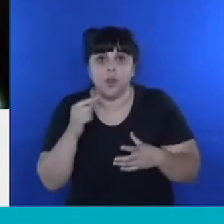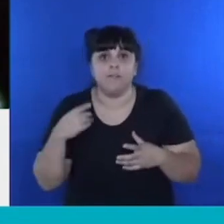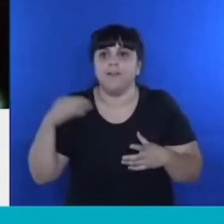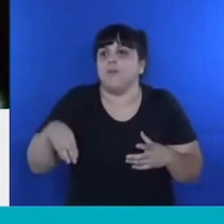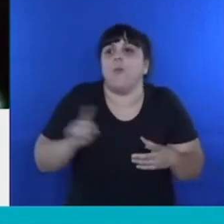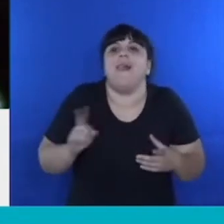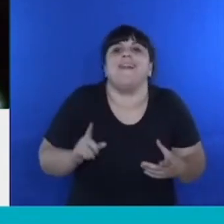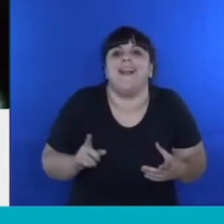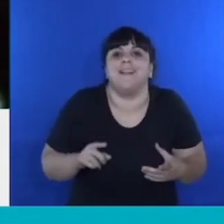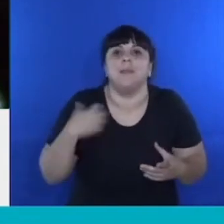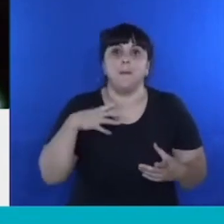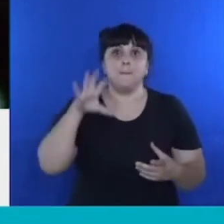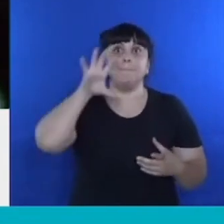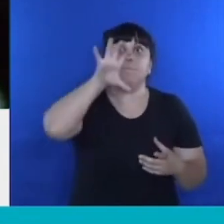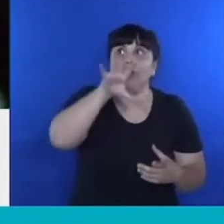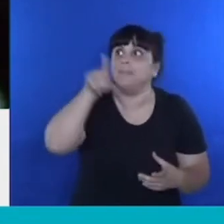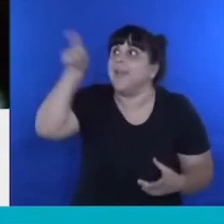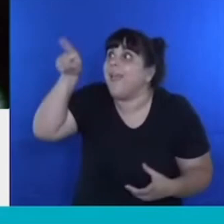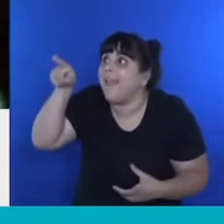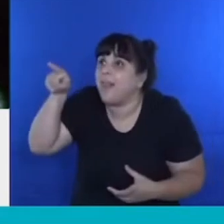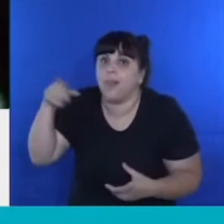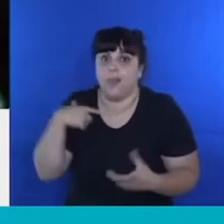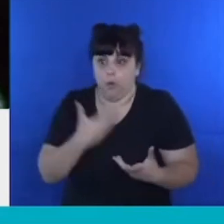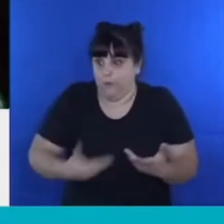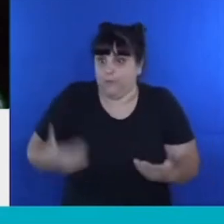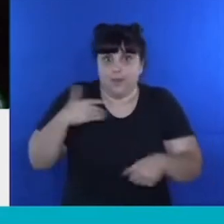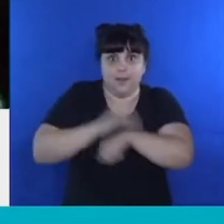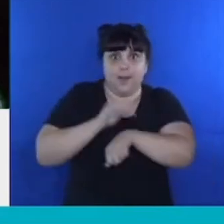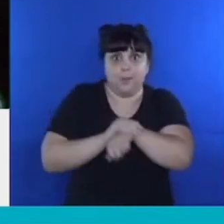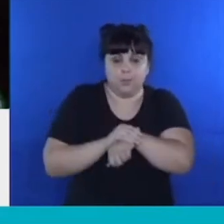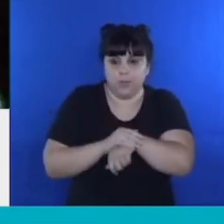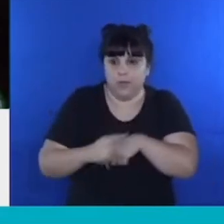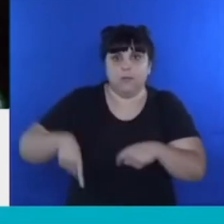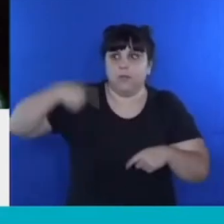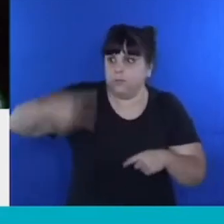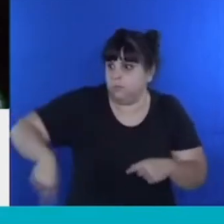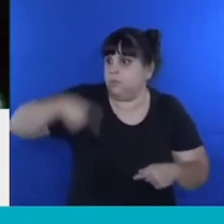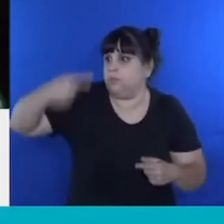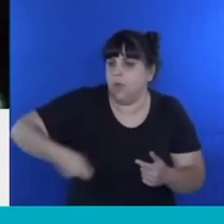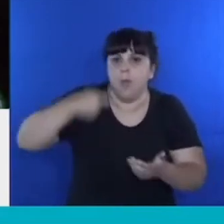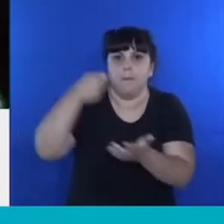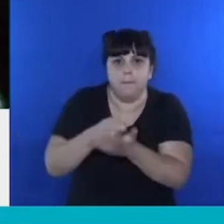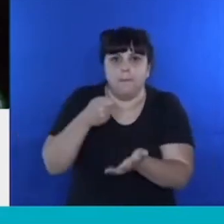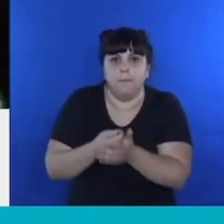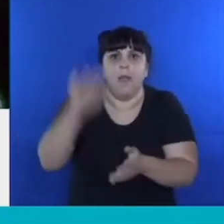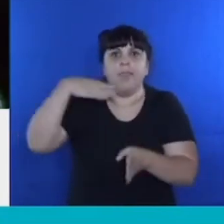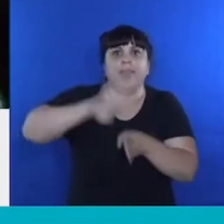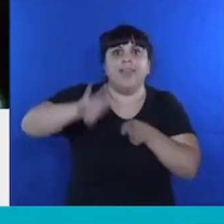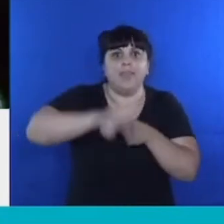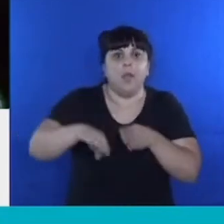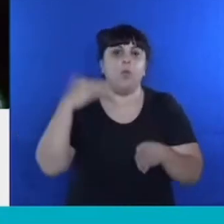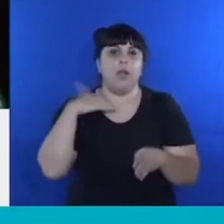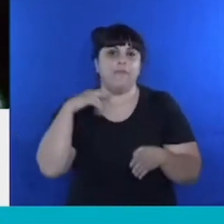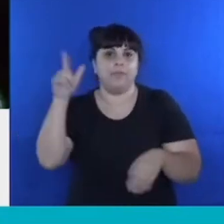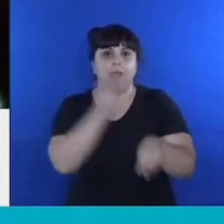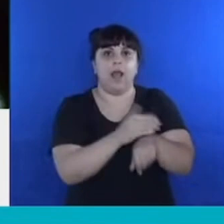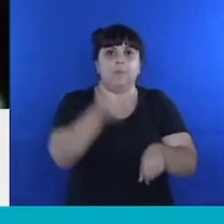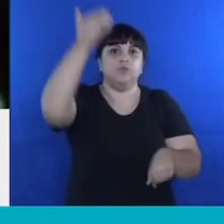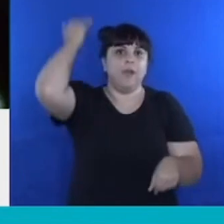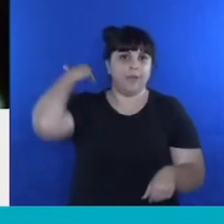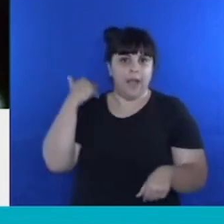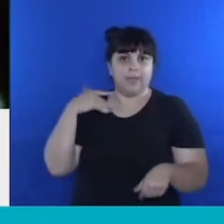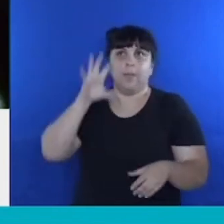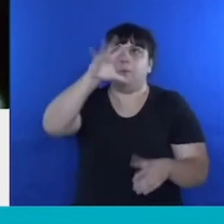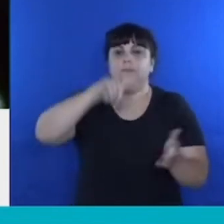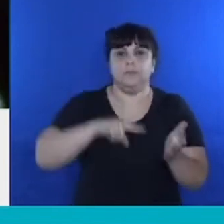alcanza si en la provincia que él gobierna sigue pagando la deuda que contrajo María Eugenia Vidal en la provincia de